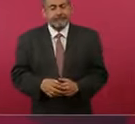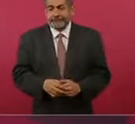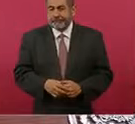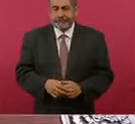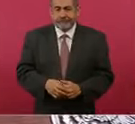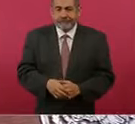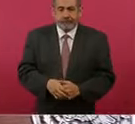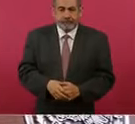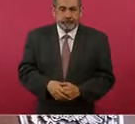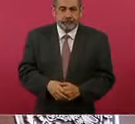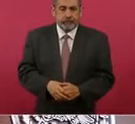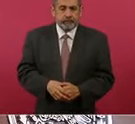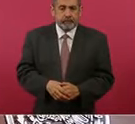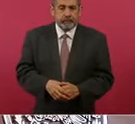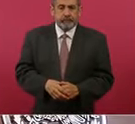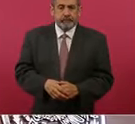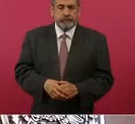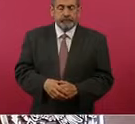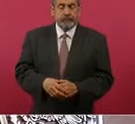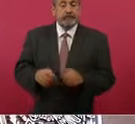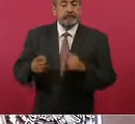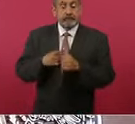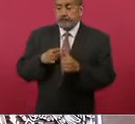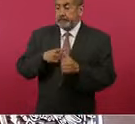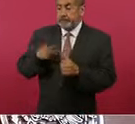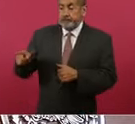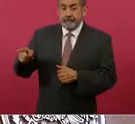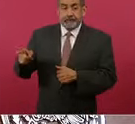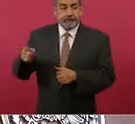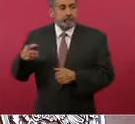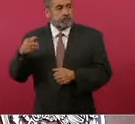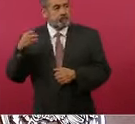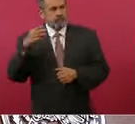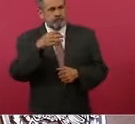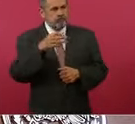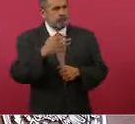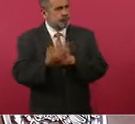se fue al tribunal y el tribunal